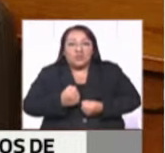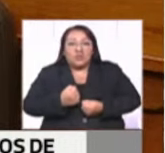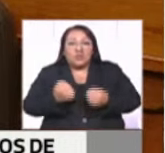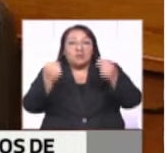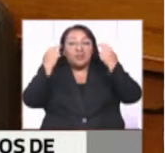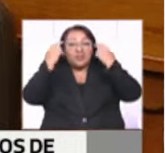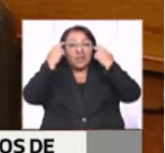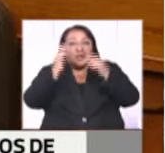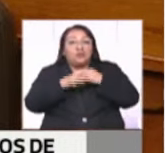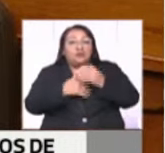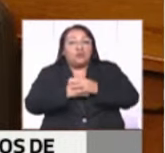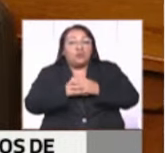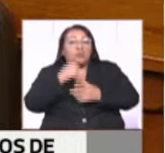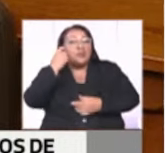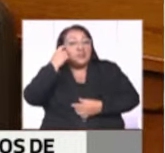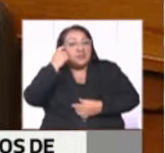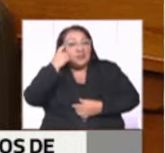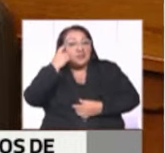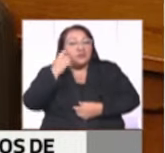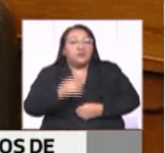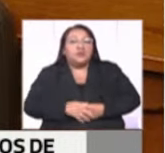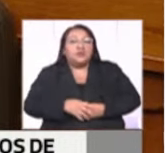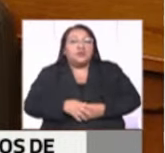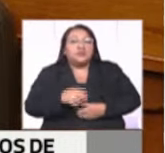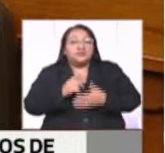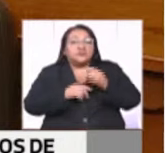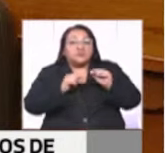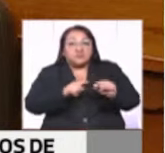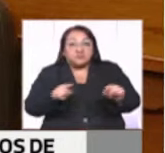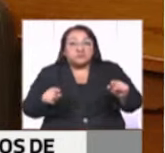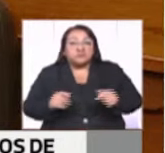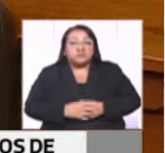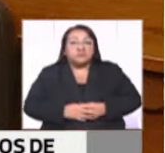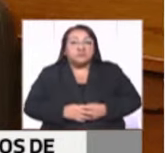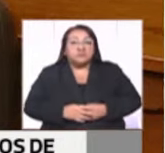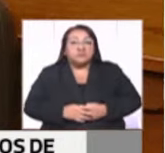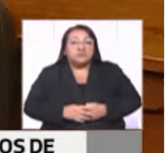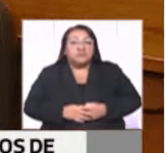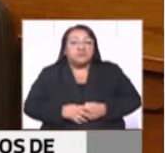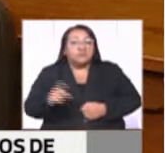mentalmente pensando de que en ellos. ¿Y cómo